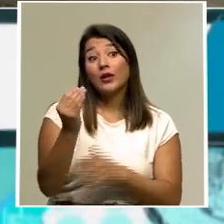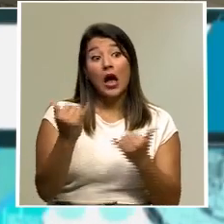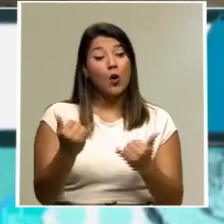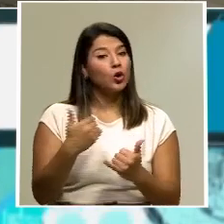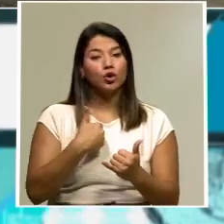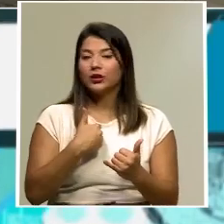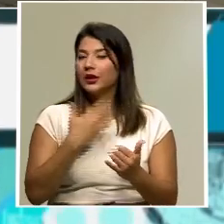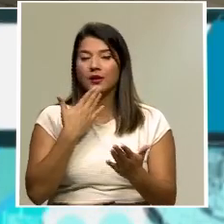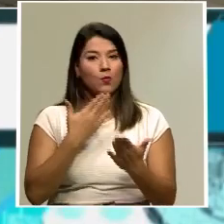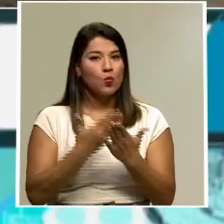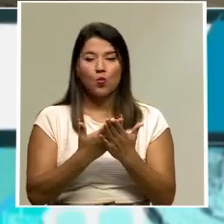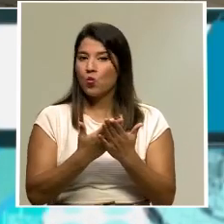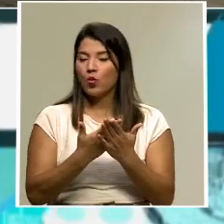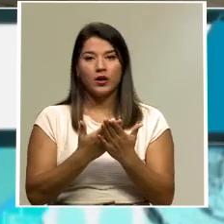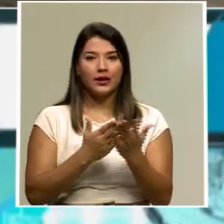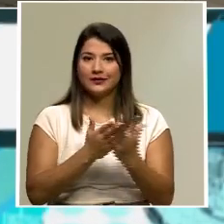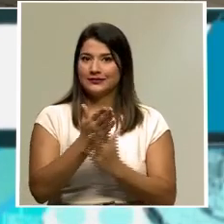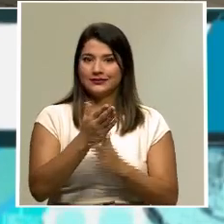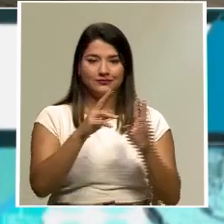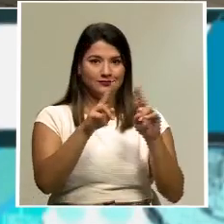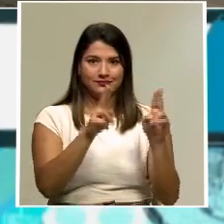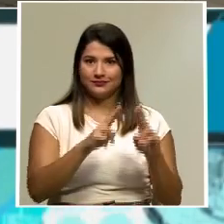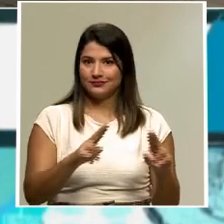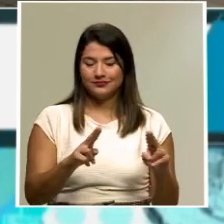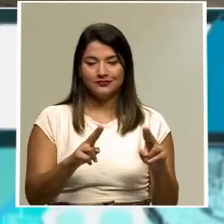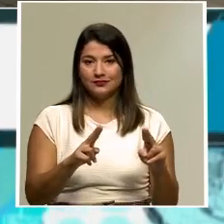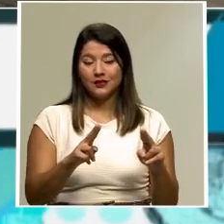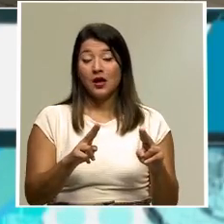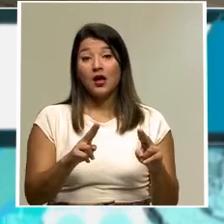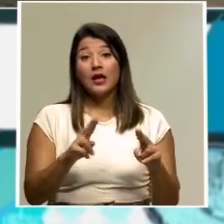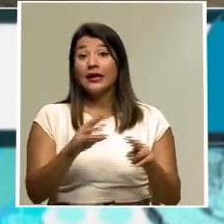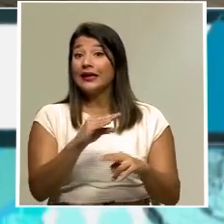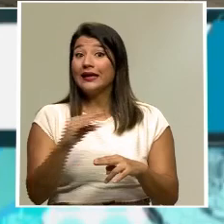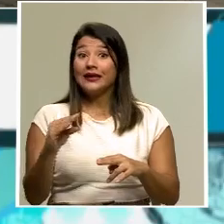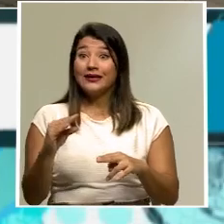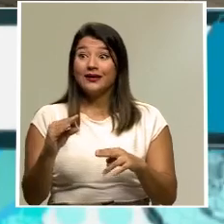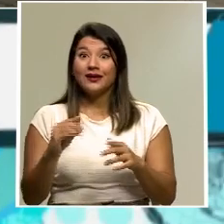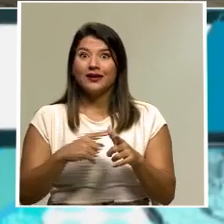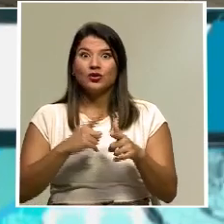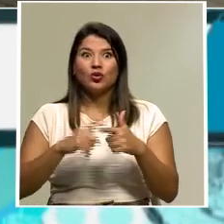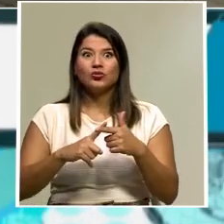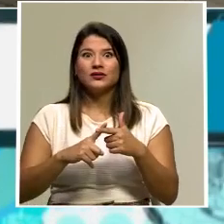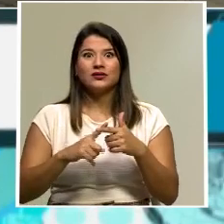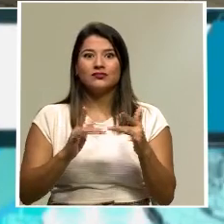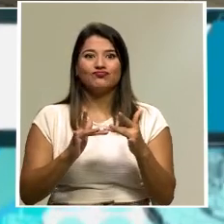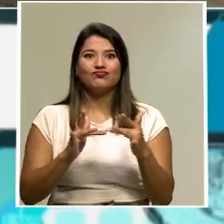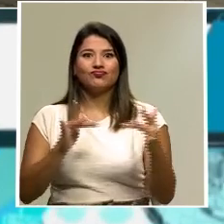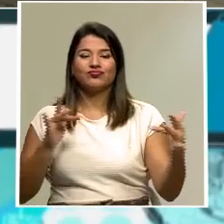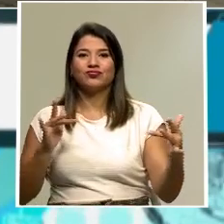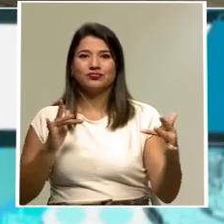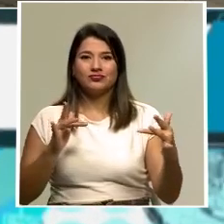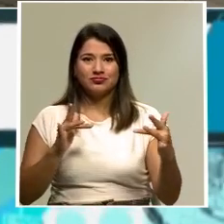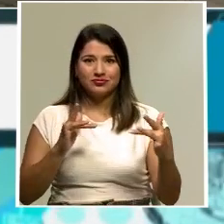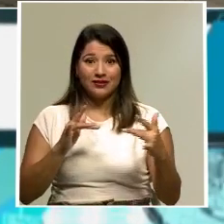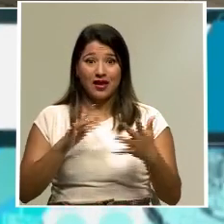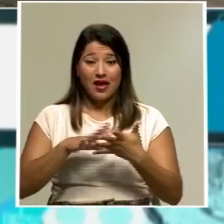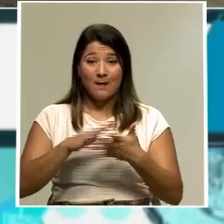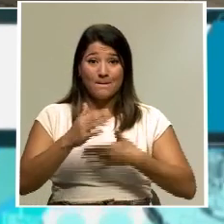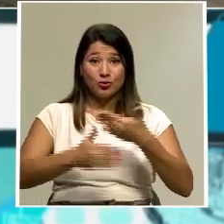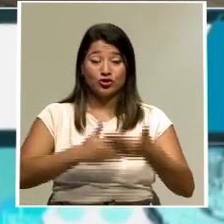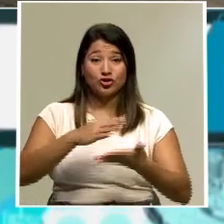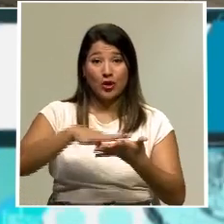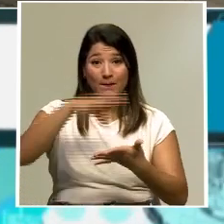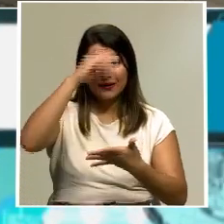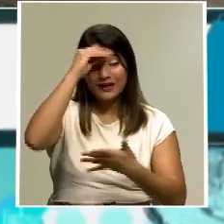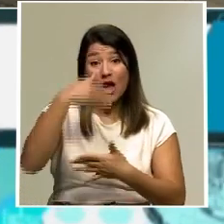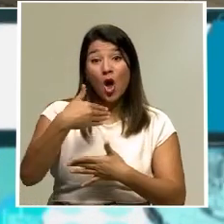buena conectividad y que quedan aislados del sistema educativo cuando vamos a la virtualidad. Es